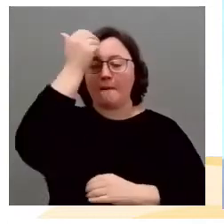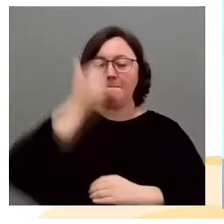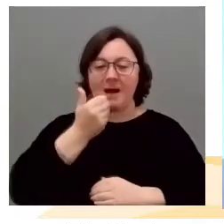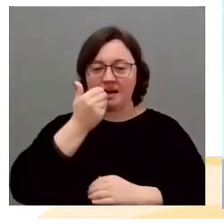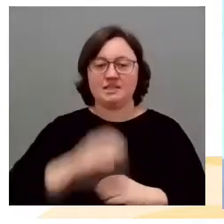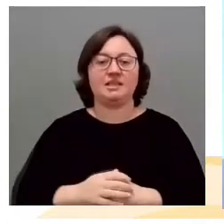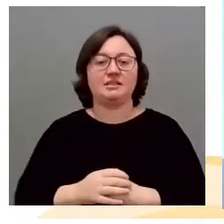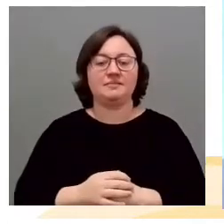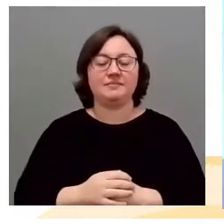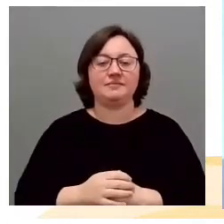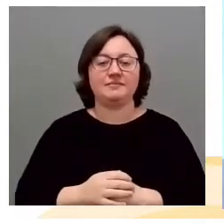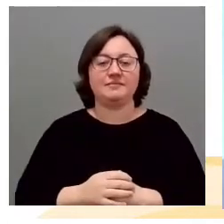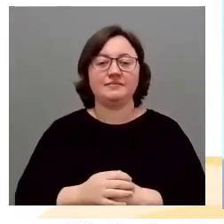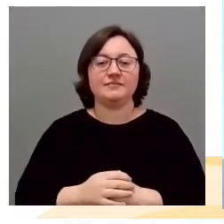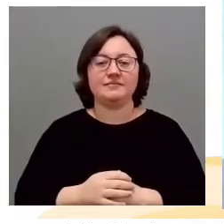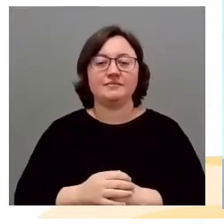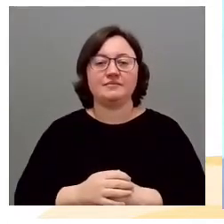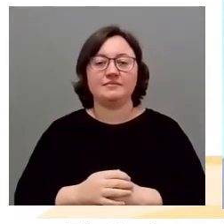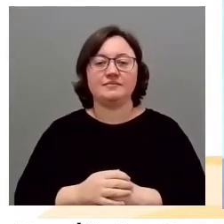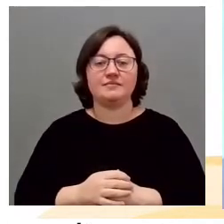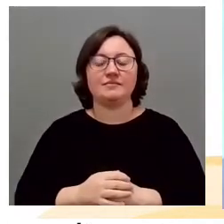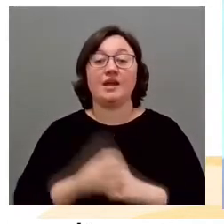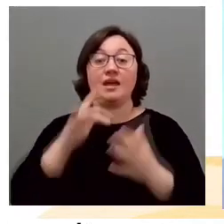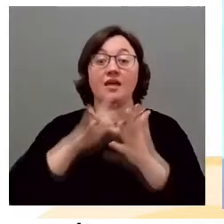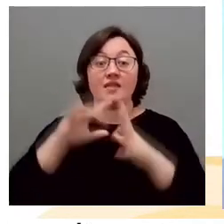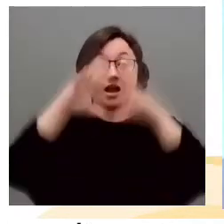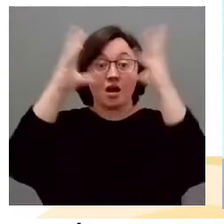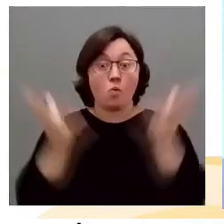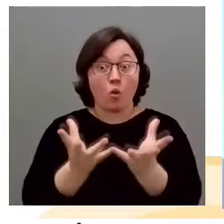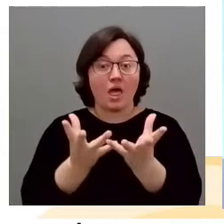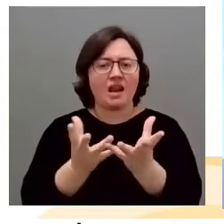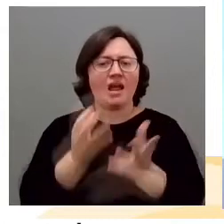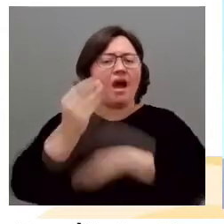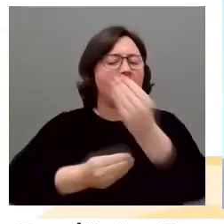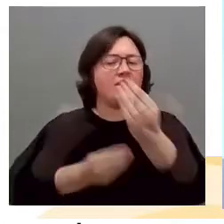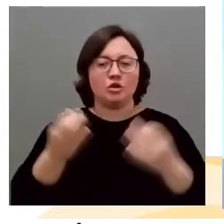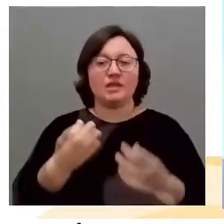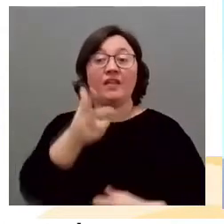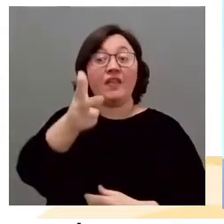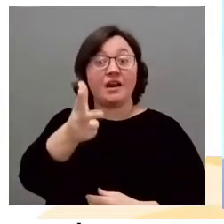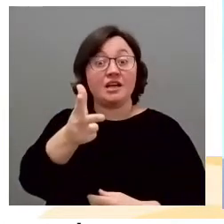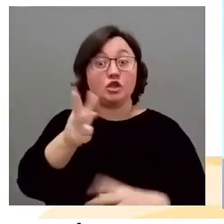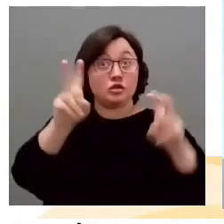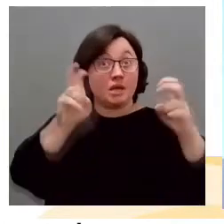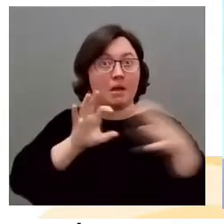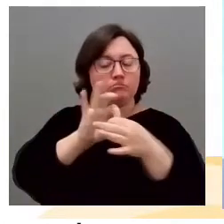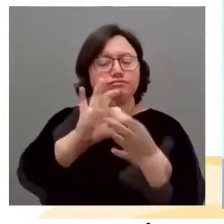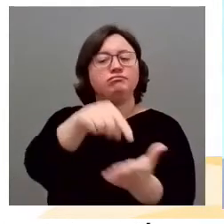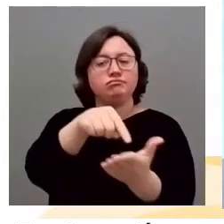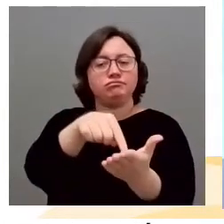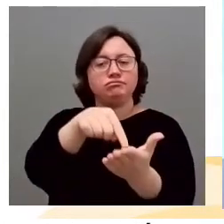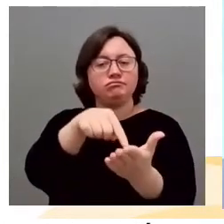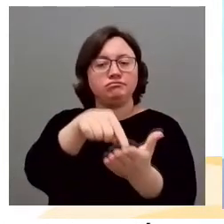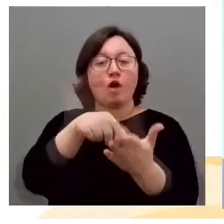días mundiales se reivindica o se defiende los derechos sobre el tema que se trata. Desde